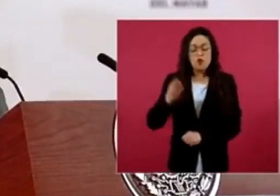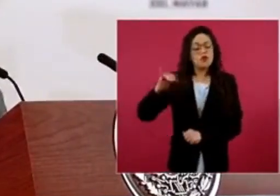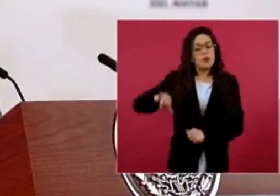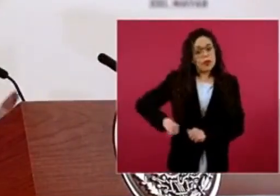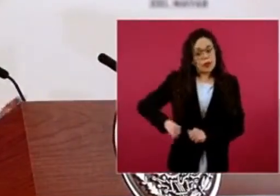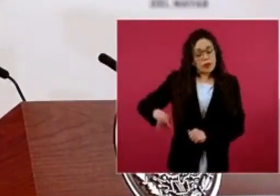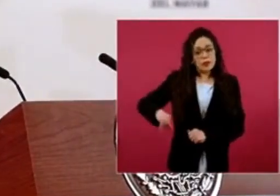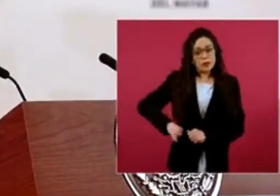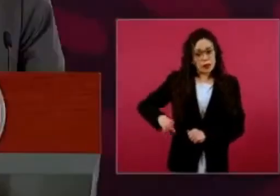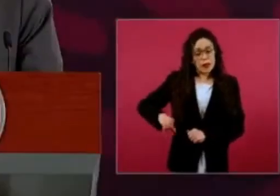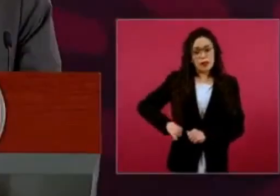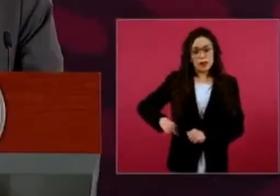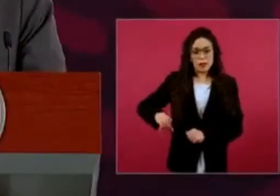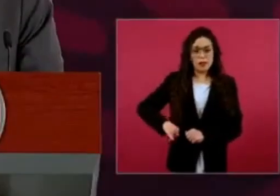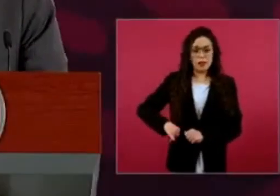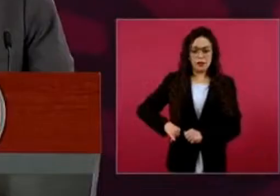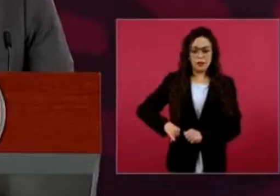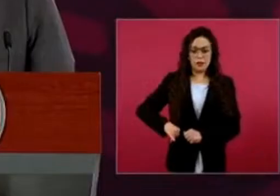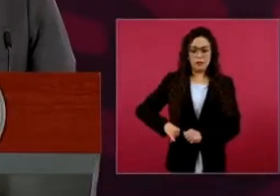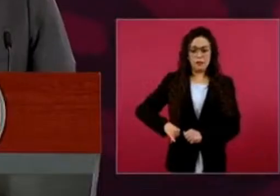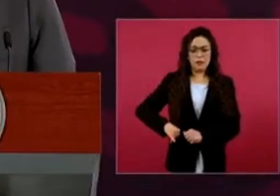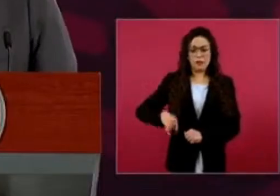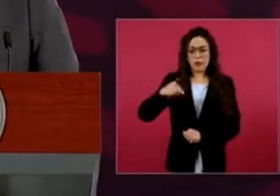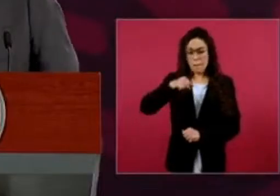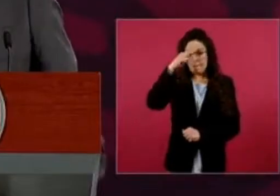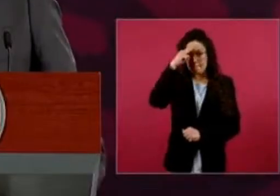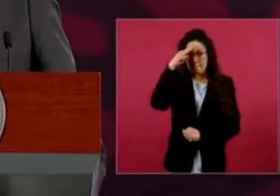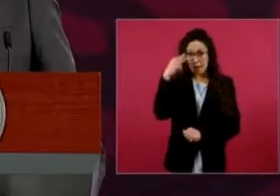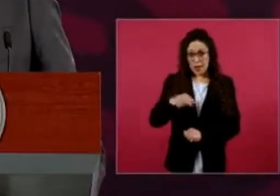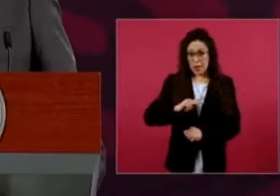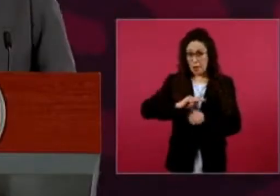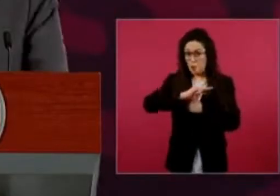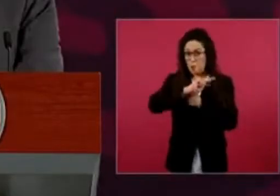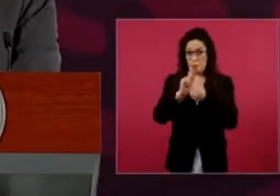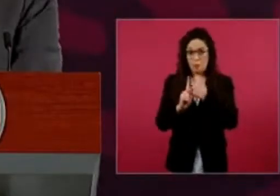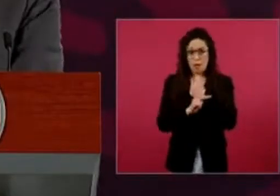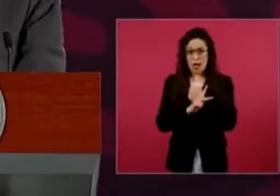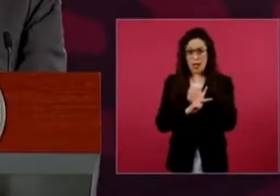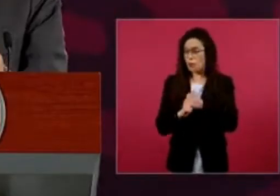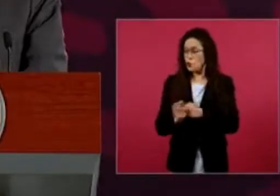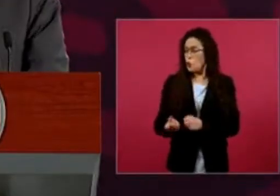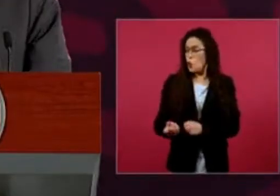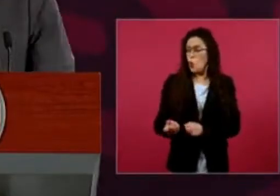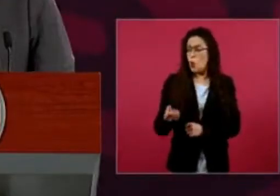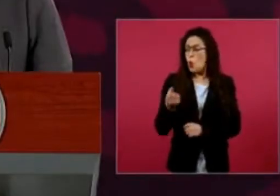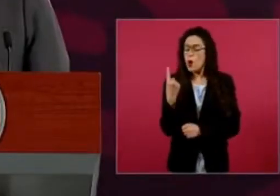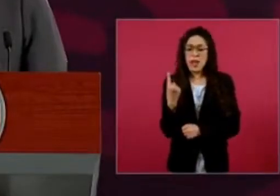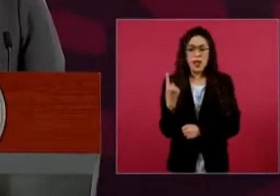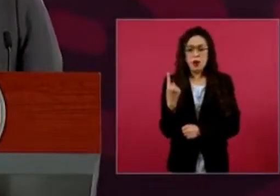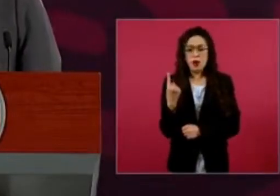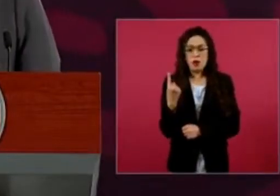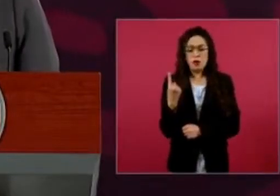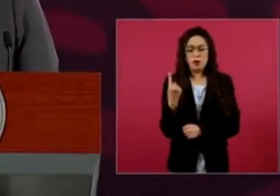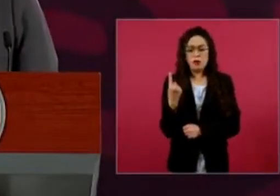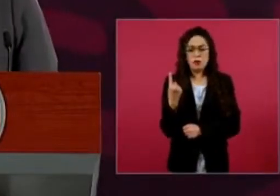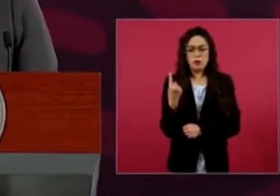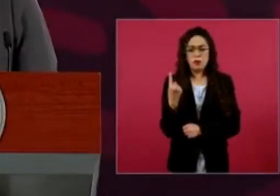Es el único país, México, en donde se está aplicando una política distinta